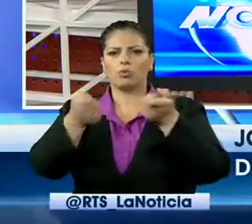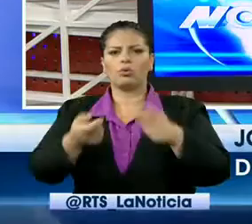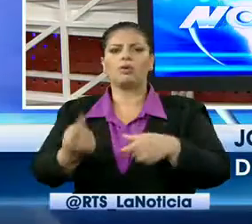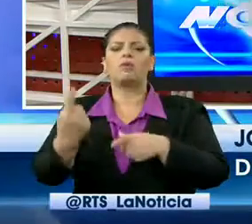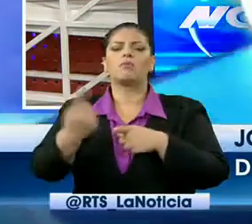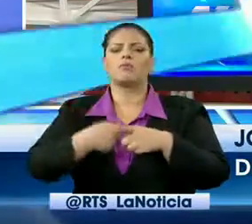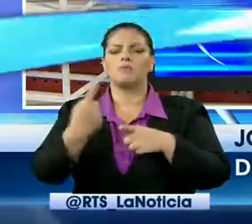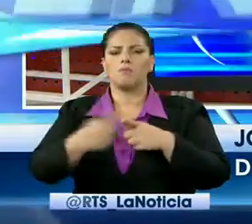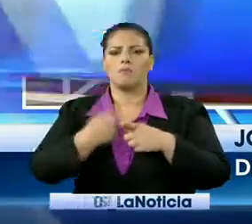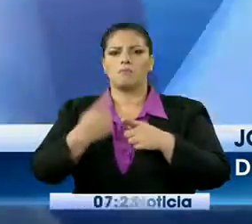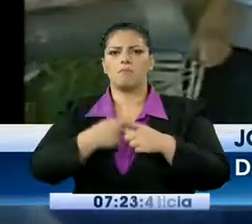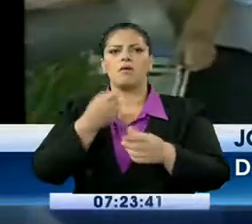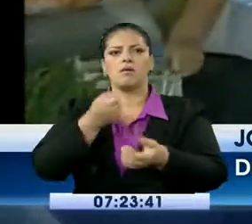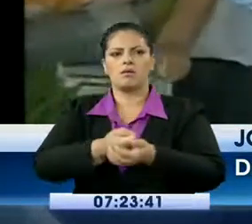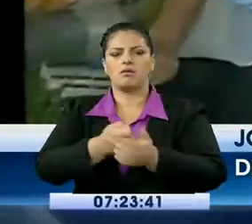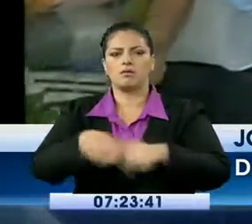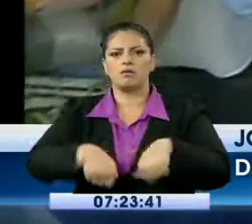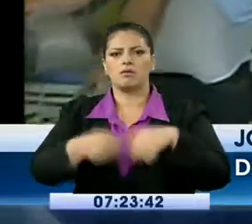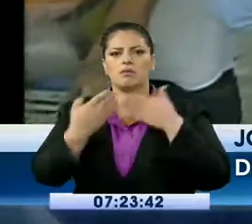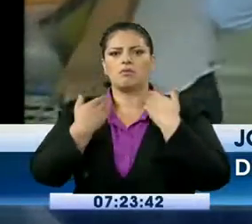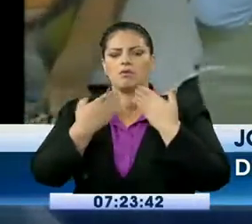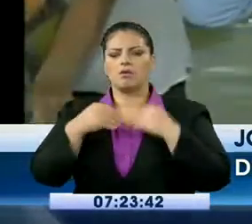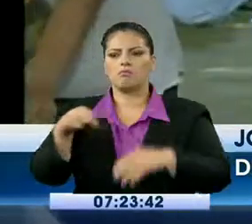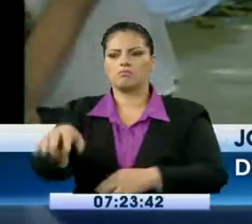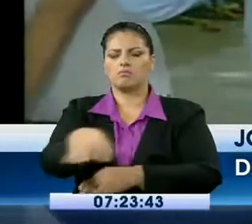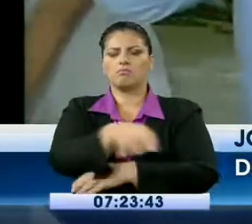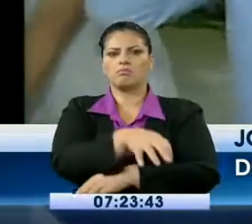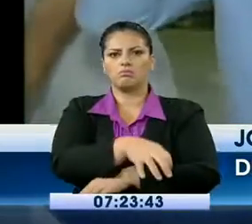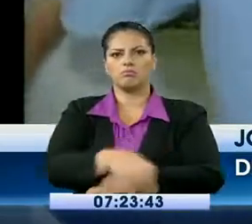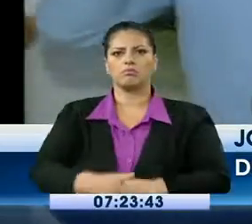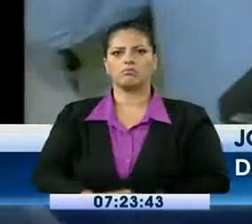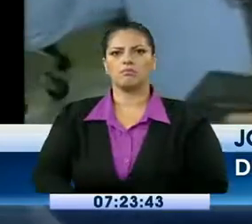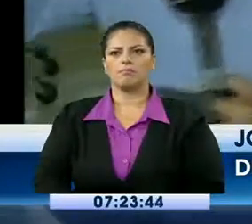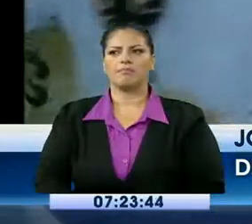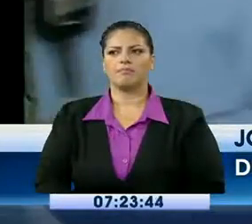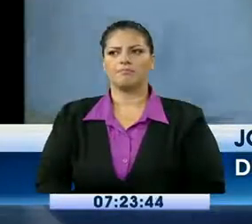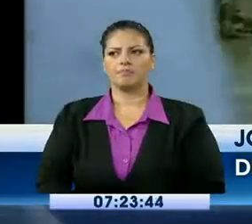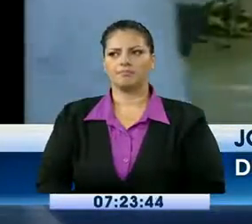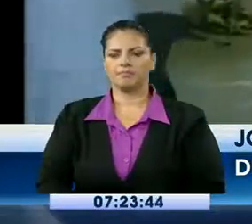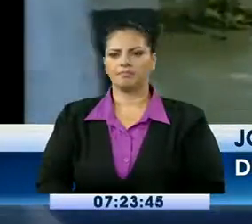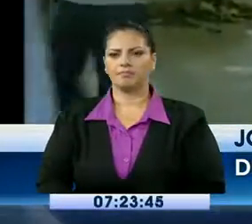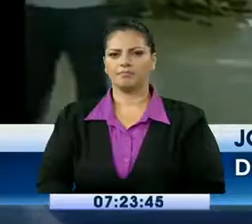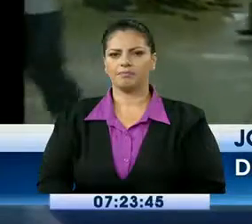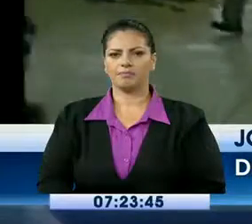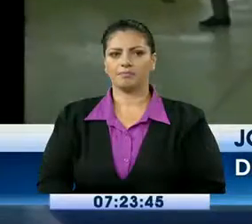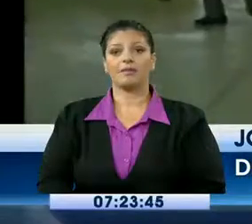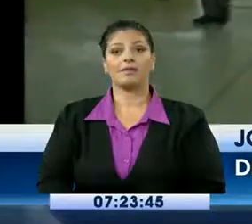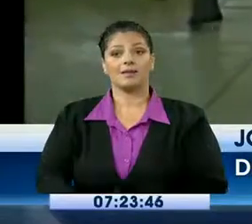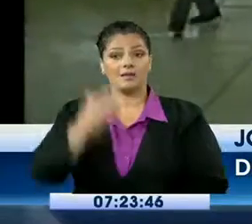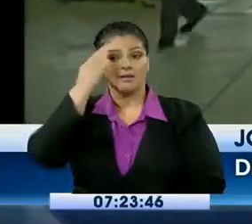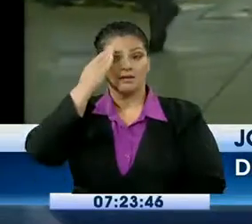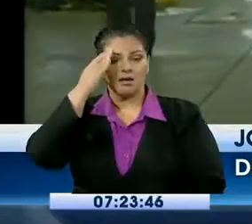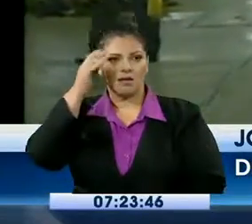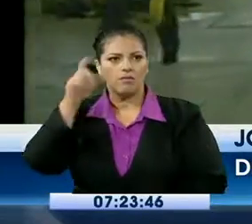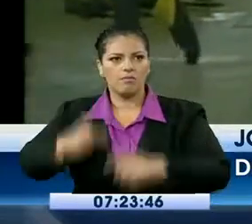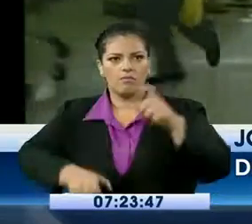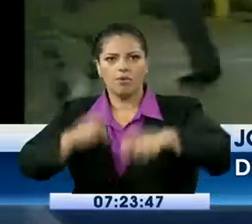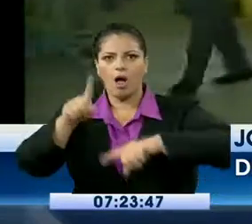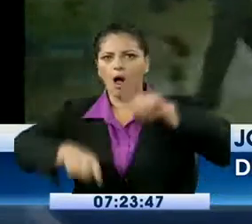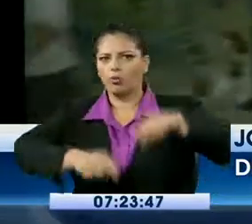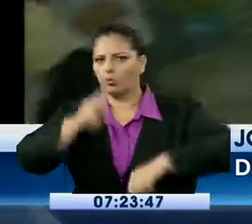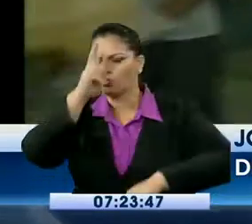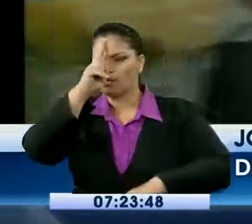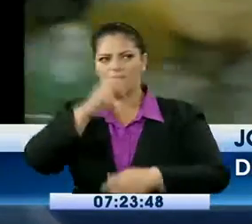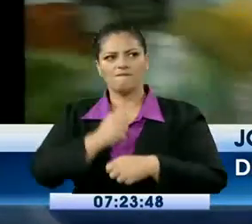de los mercados del puerto principal, para de esta manera evitar la especulación de precios de los productos